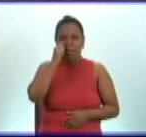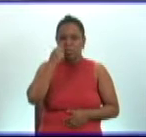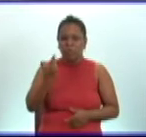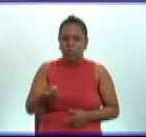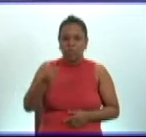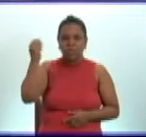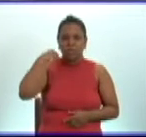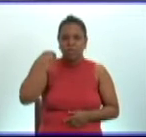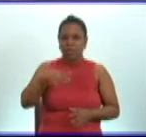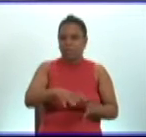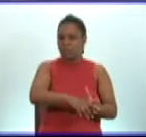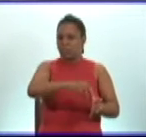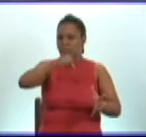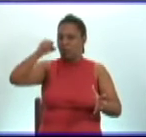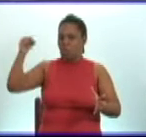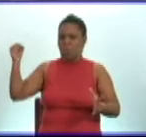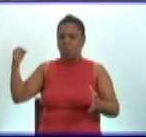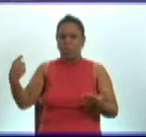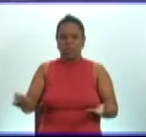extraídos los restos de Gonzalo Castañón?